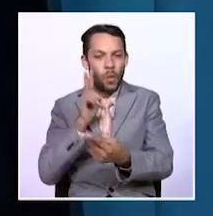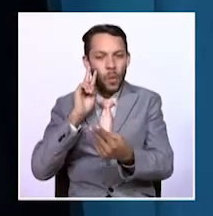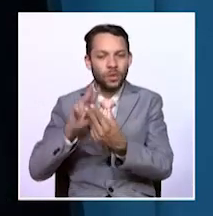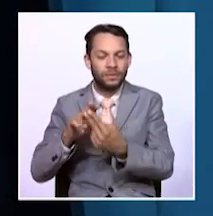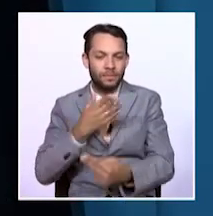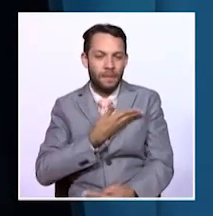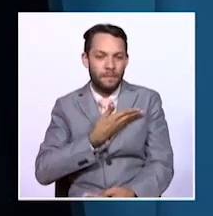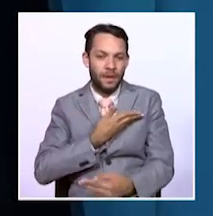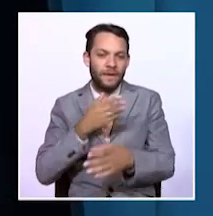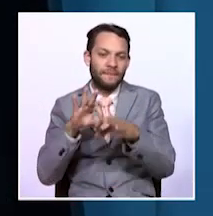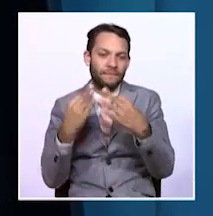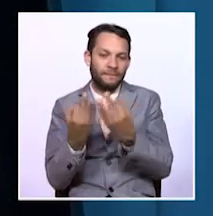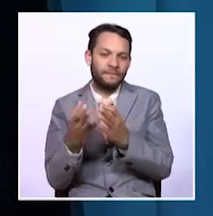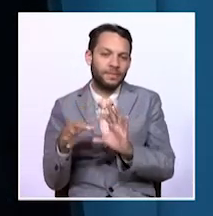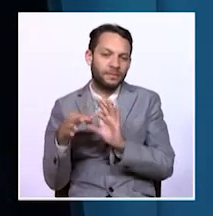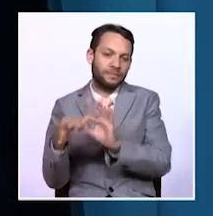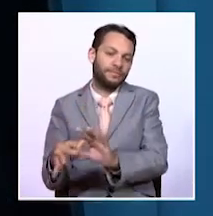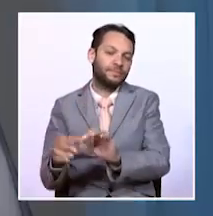como la familia.